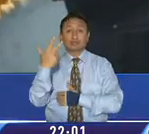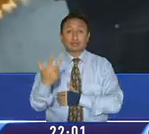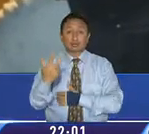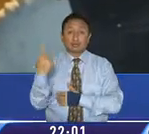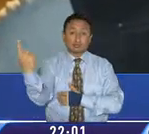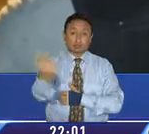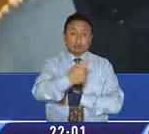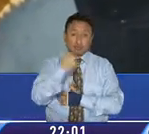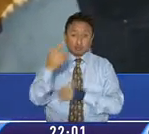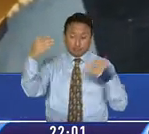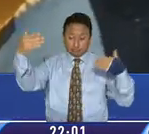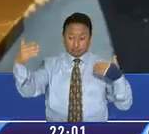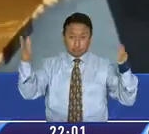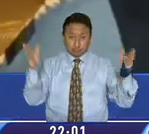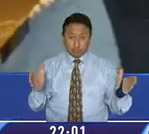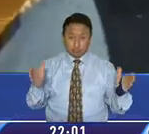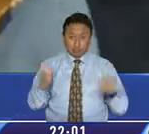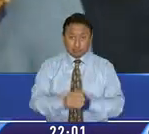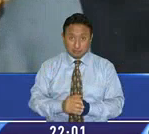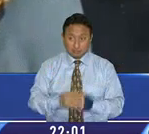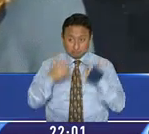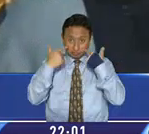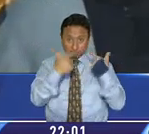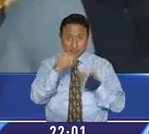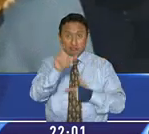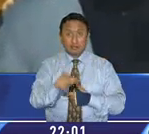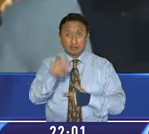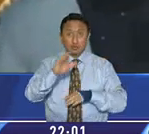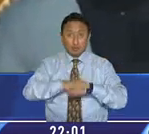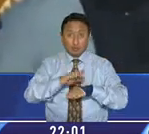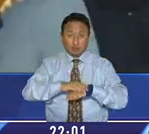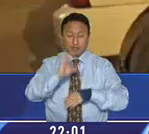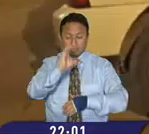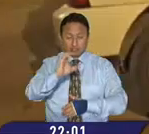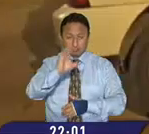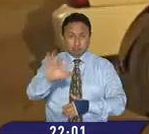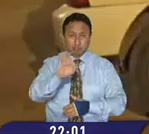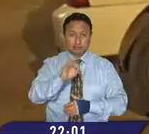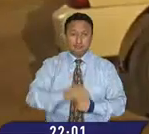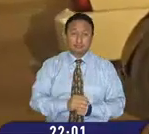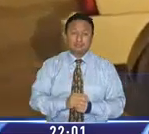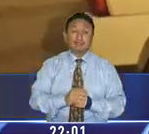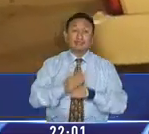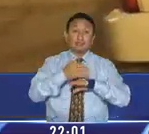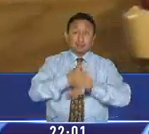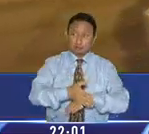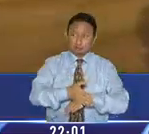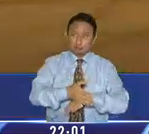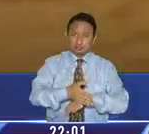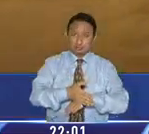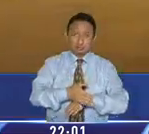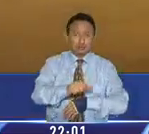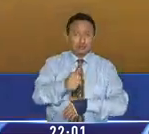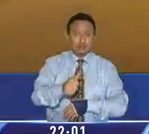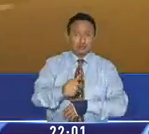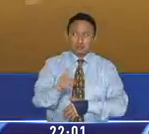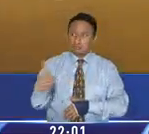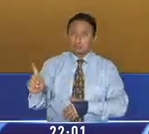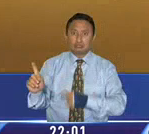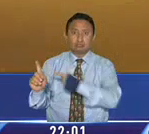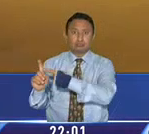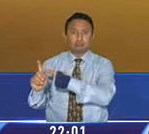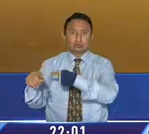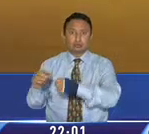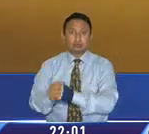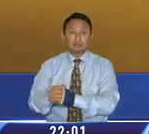ciudad y tratar de establecer y dar con las personas que han sido los causantes del hecho. Minutos después, otro crimen en similares circunstancias en el